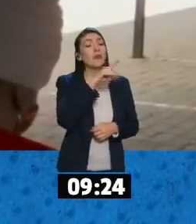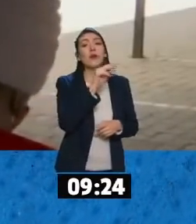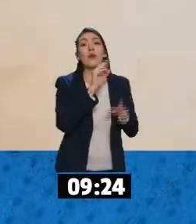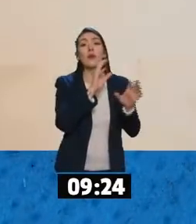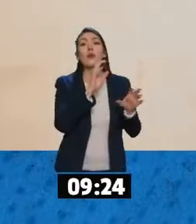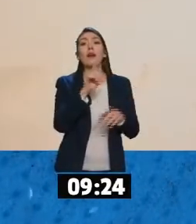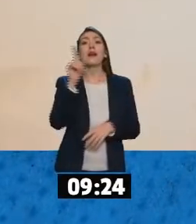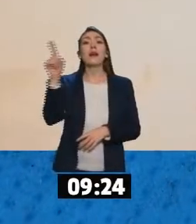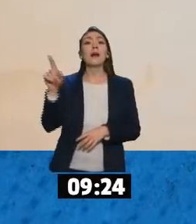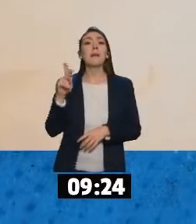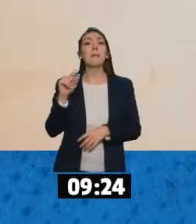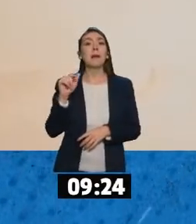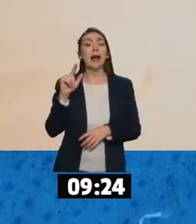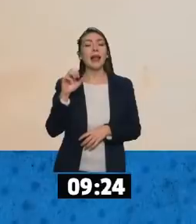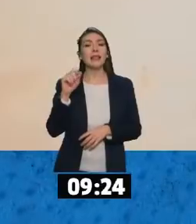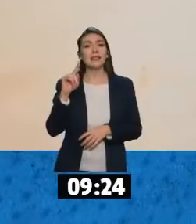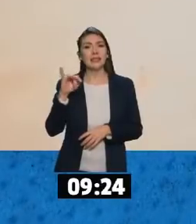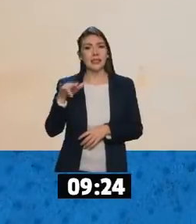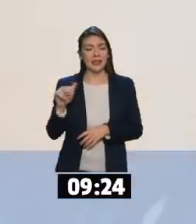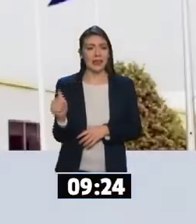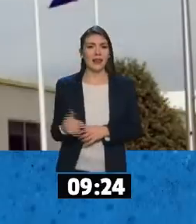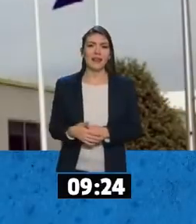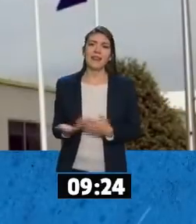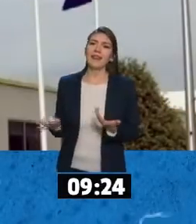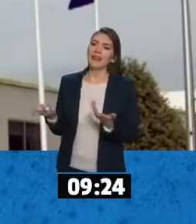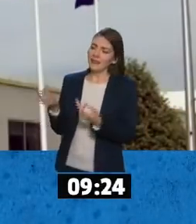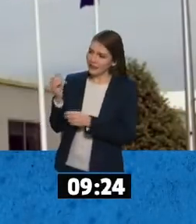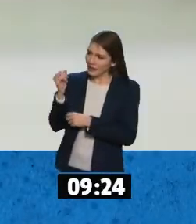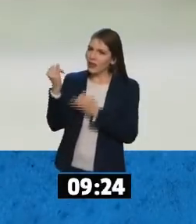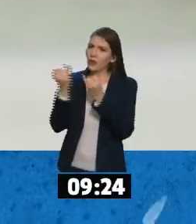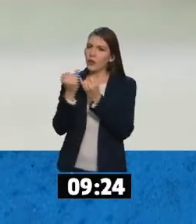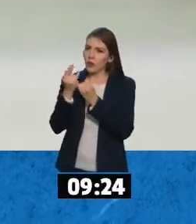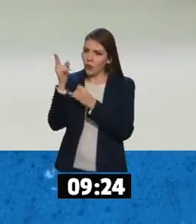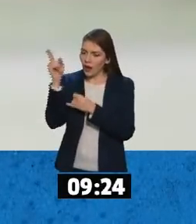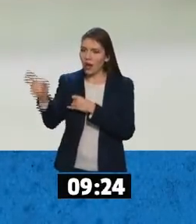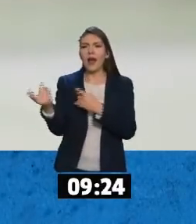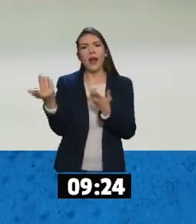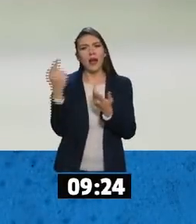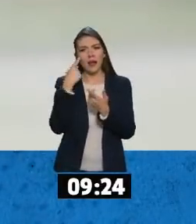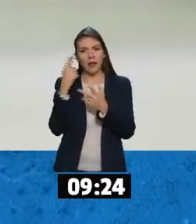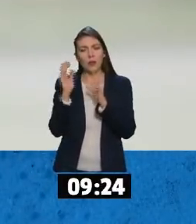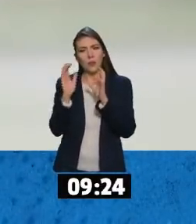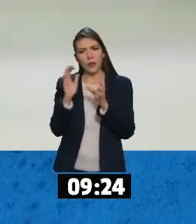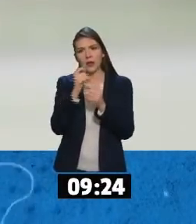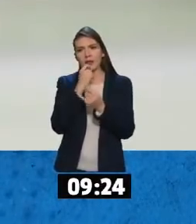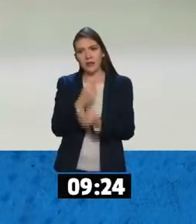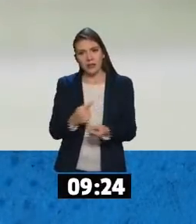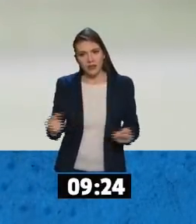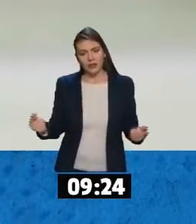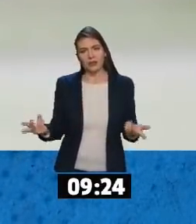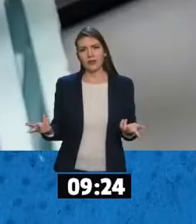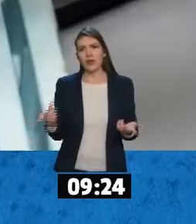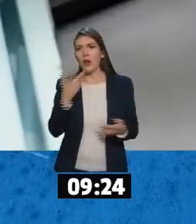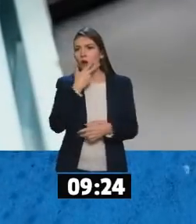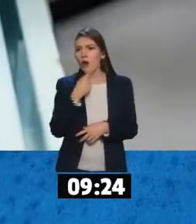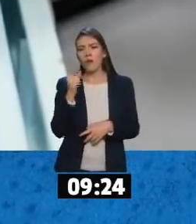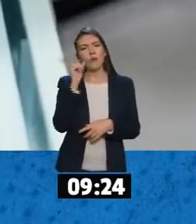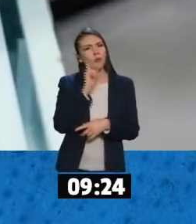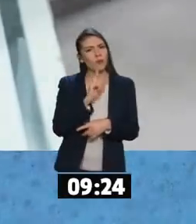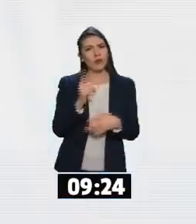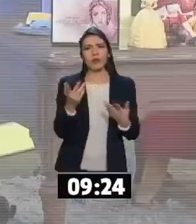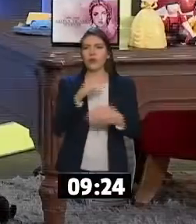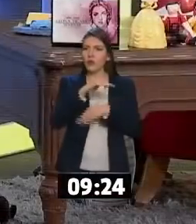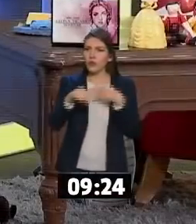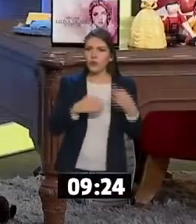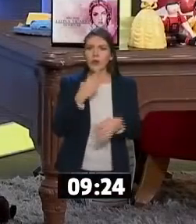echen una ayudadita Sí, también a la niñez israelíes no palestina, sean buena gachos. onda. Ahora, En buena onda, en buena onda. también Los en niños y Palestina las hay niñas niños, son de no sean todos, gachos, son de